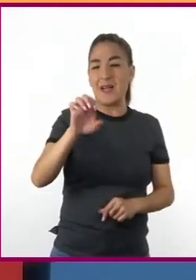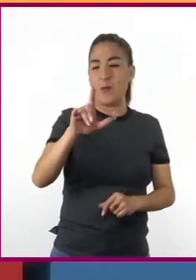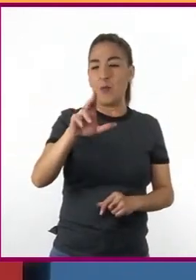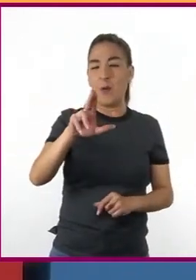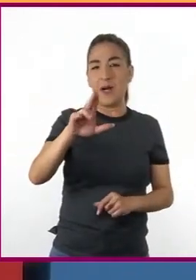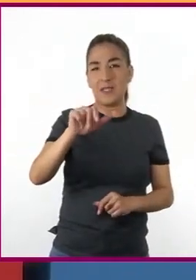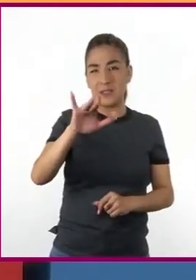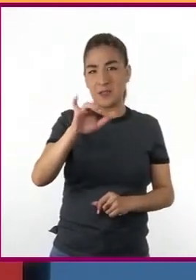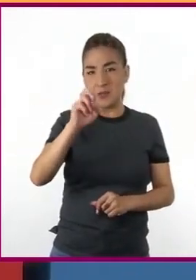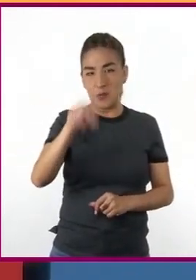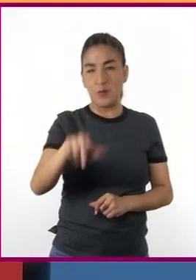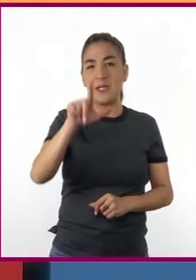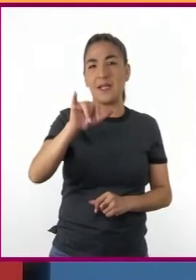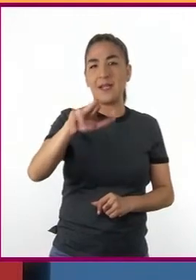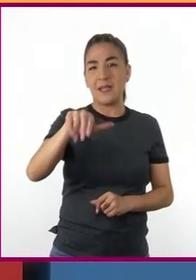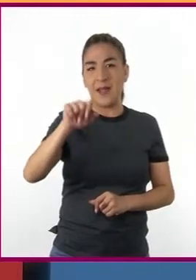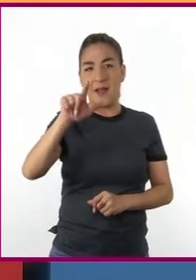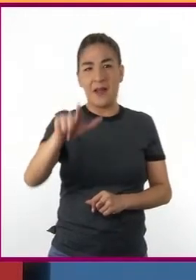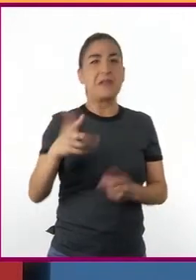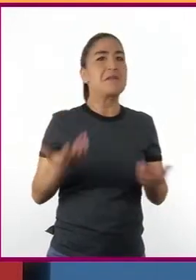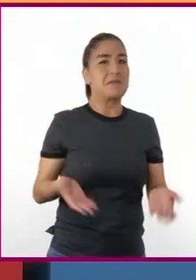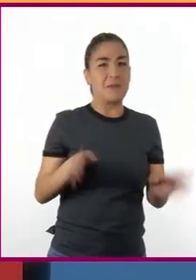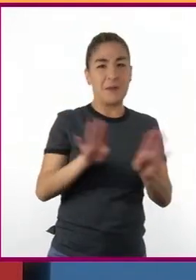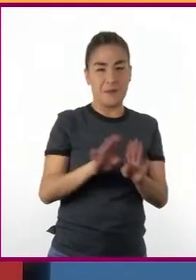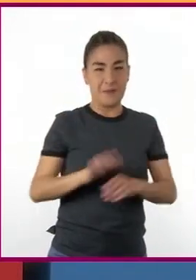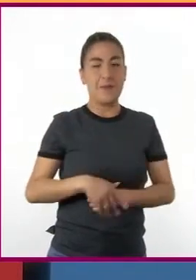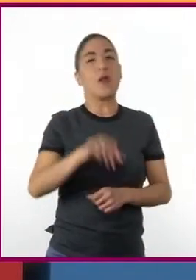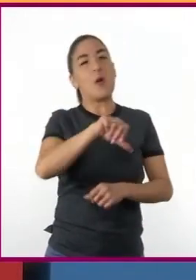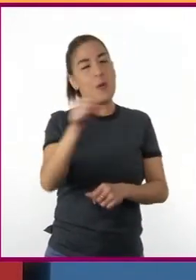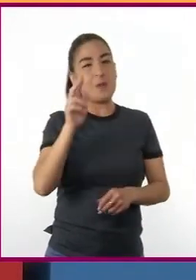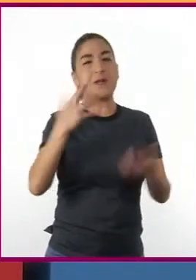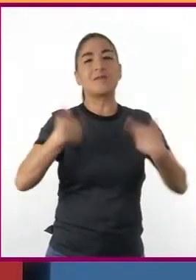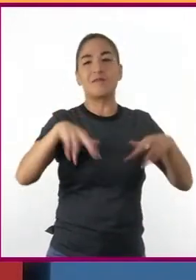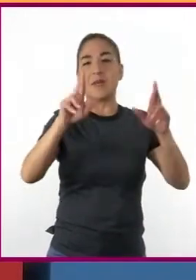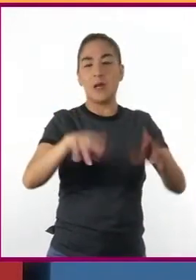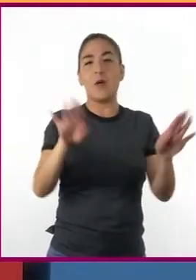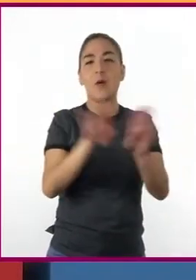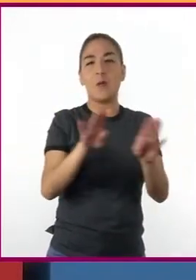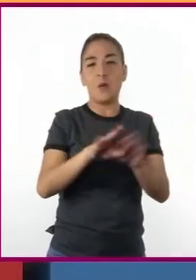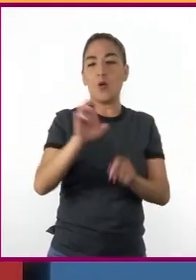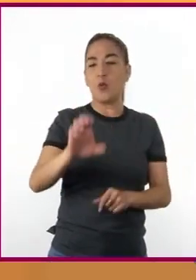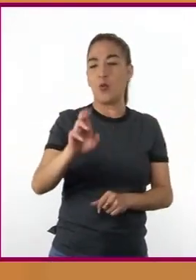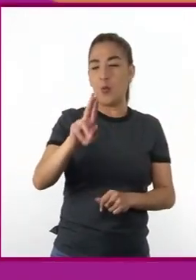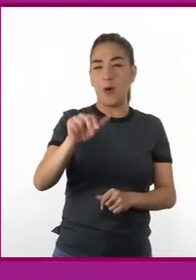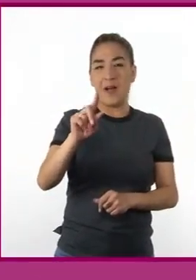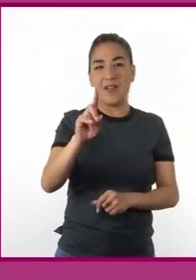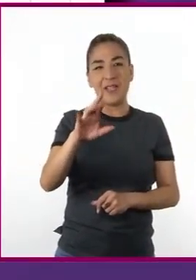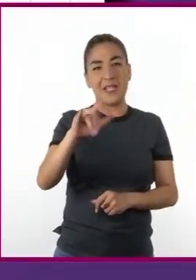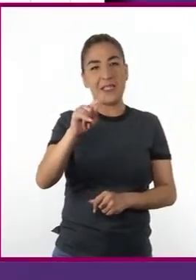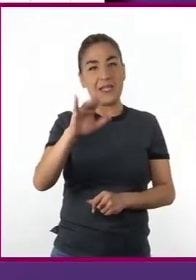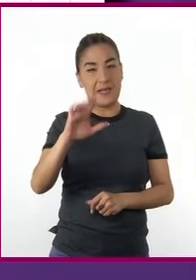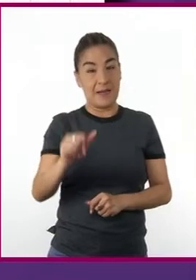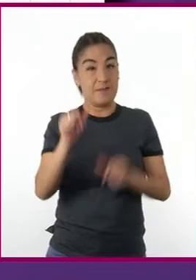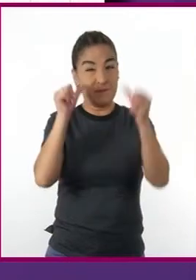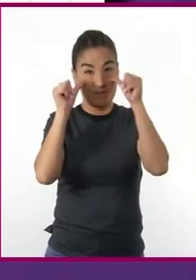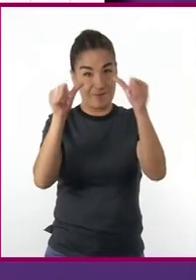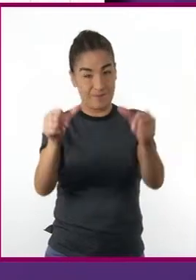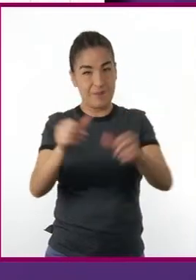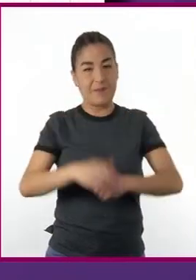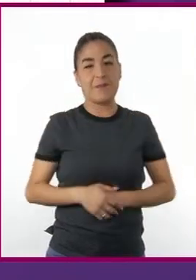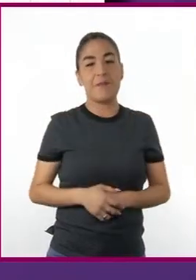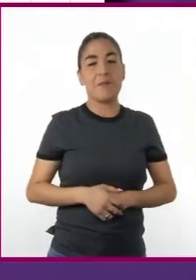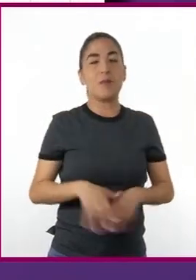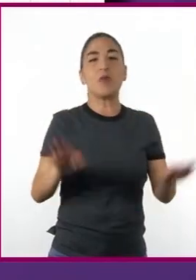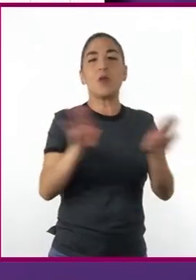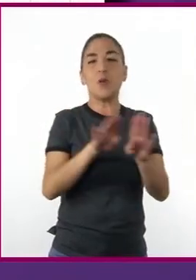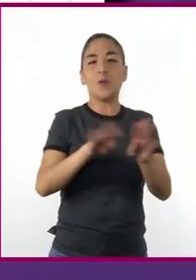Vamos a ver cómo se comporta una gráfica que representa una ecuación cuadrática. Pongan mucha atención. Consideremos la